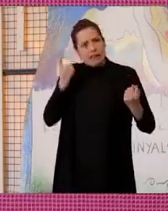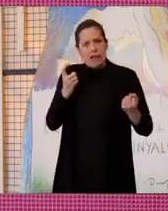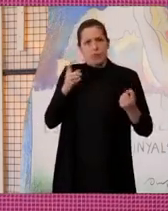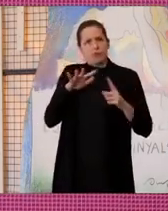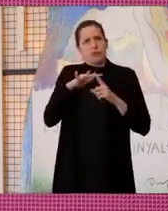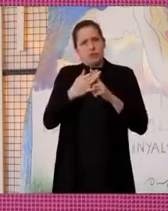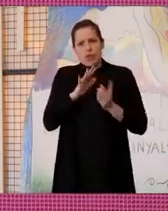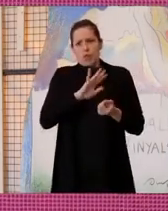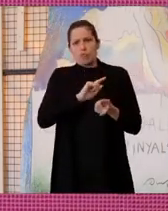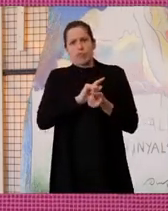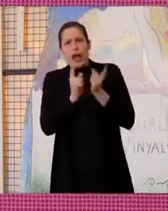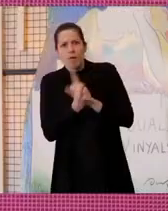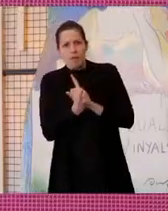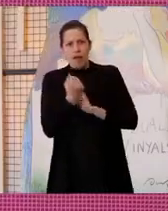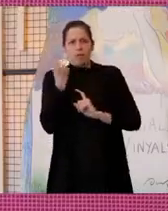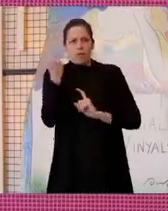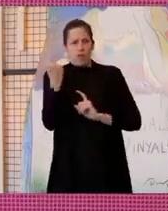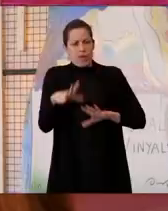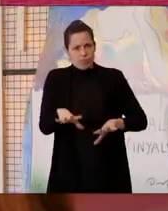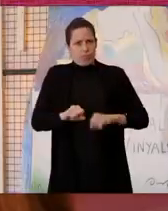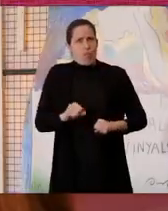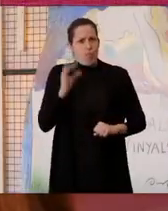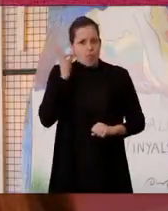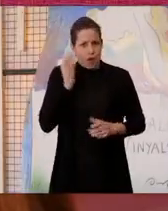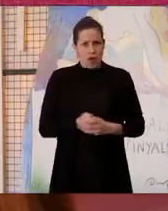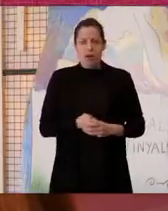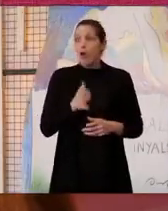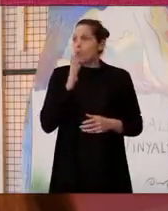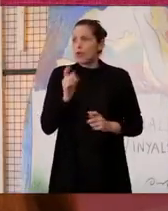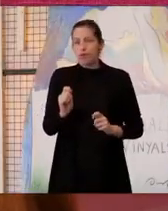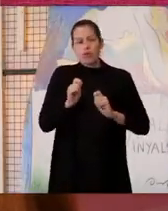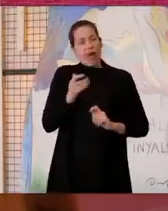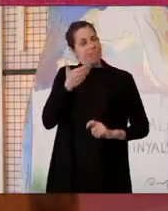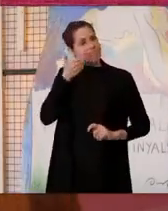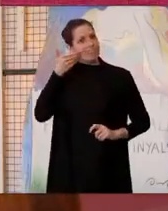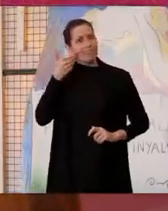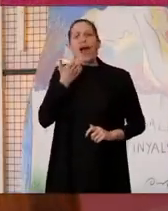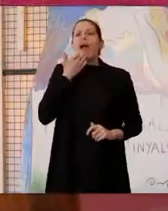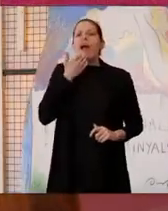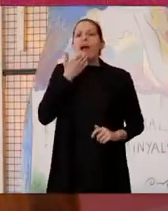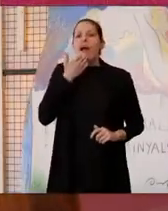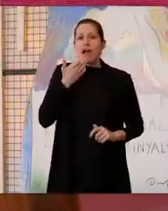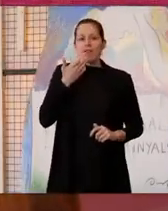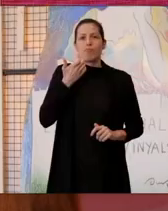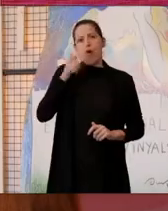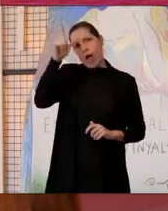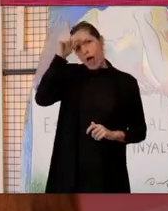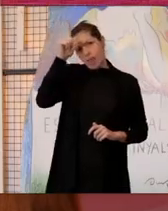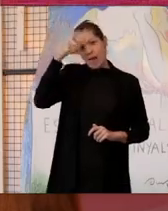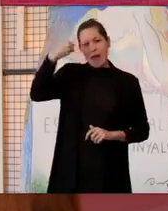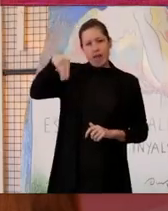nos da mucho orgullo pues ver una Ángela Merkel ahora se ha retirado pero que ha sido una